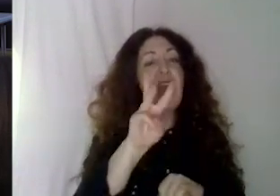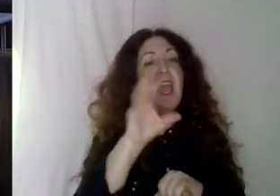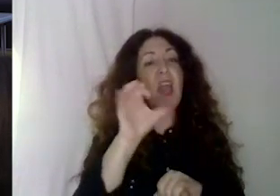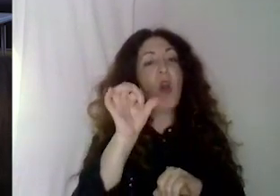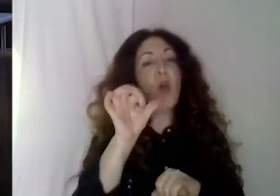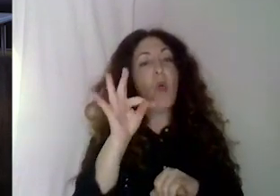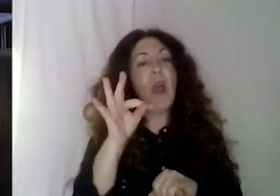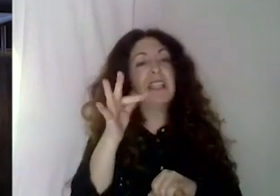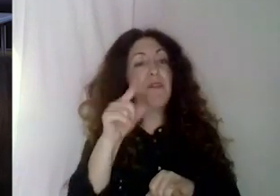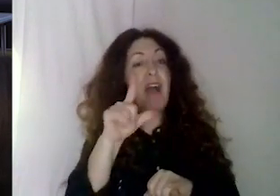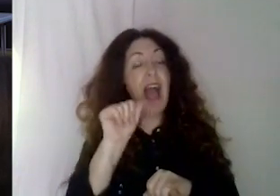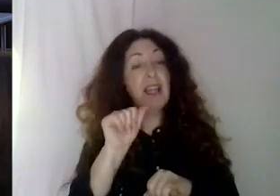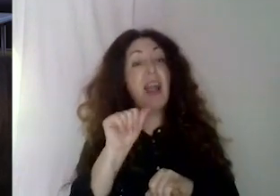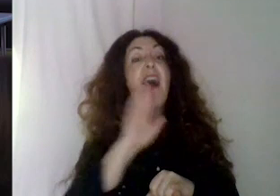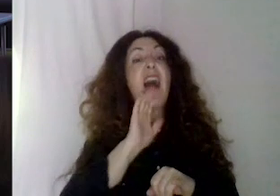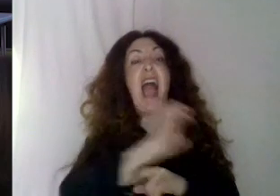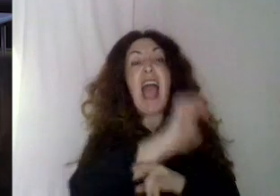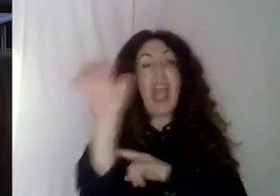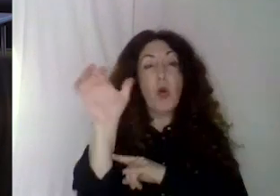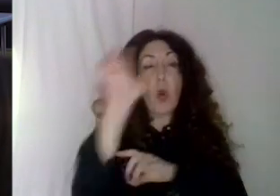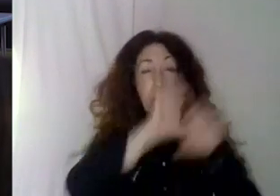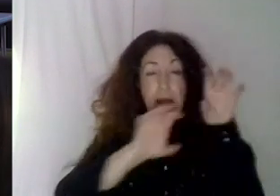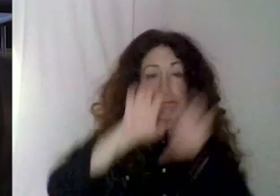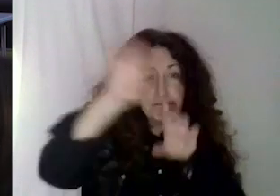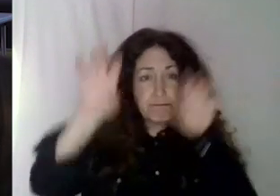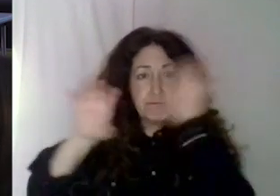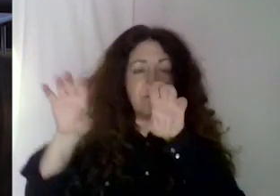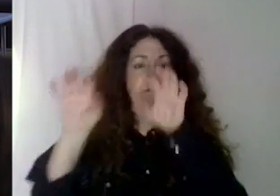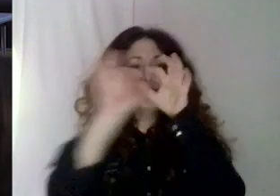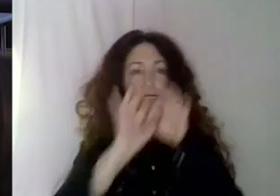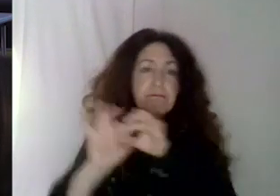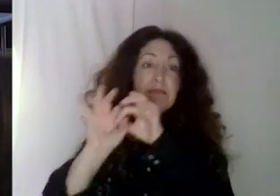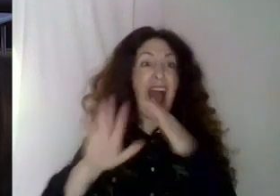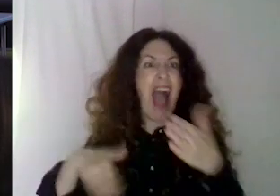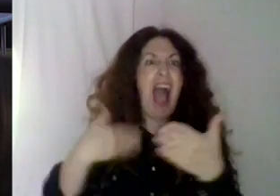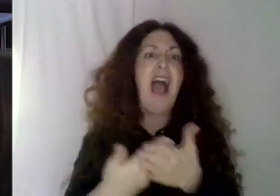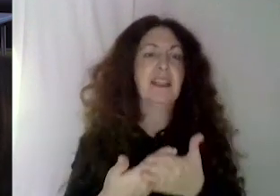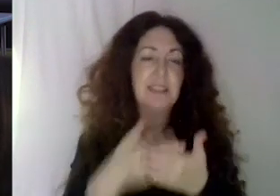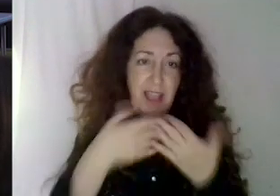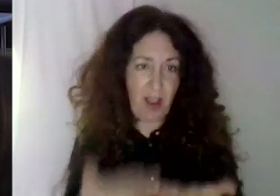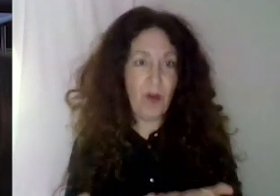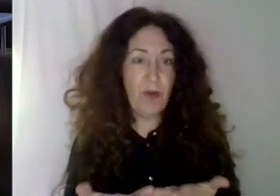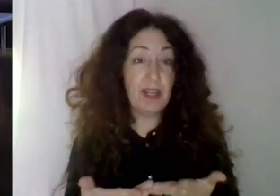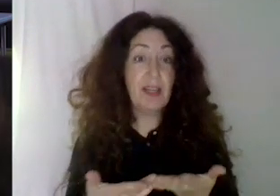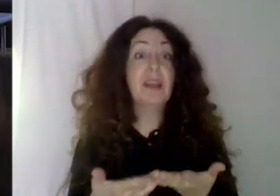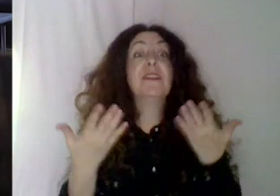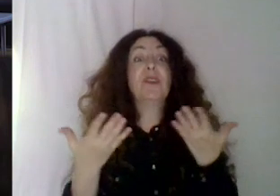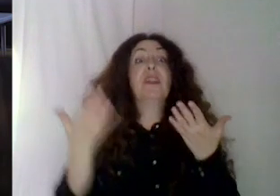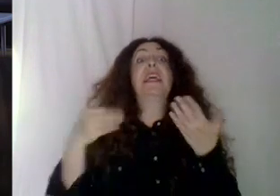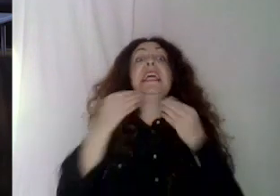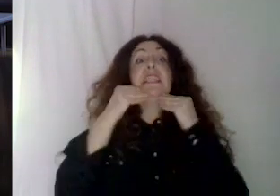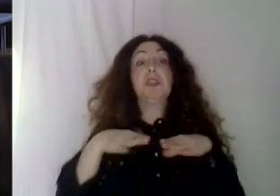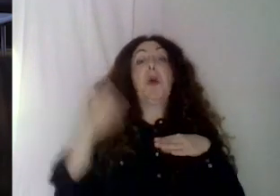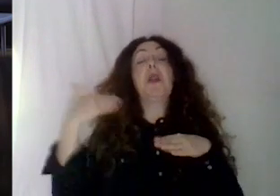mayores, porque la historia podía haber sido de otra manera, incluso a lo mejor mejor. Y sin embargo, cuando